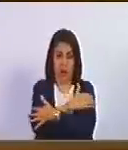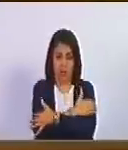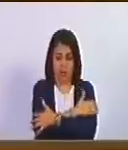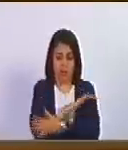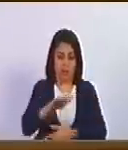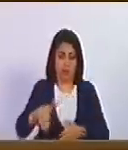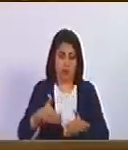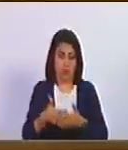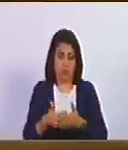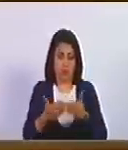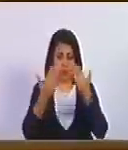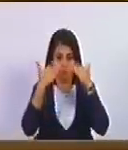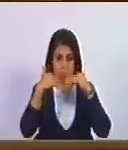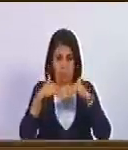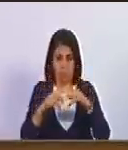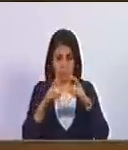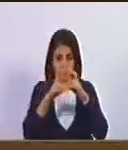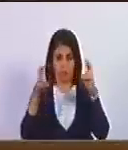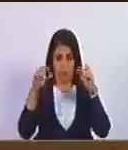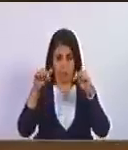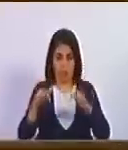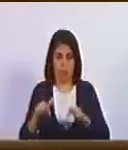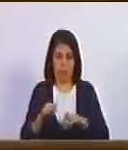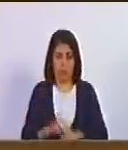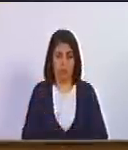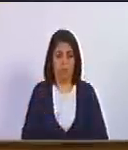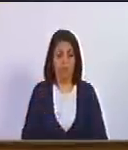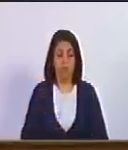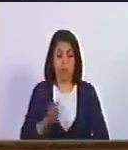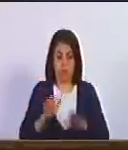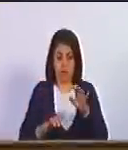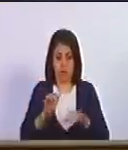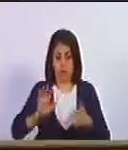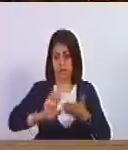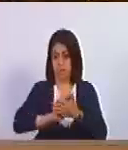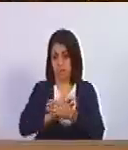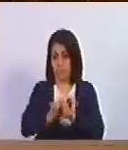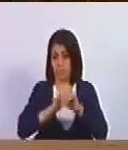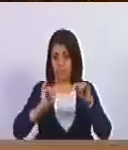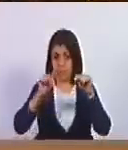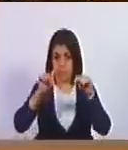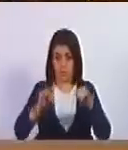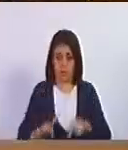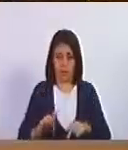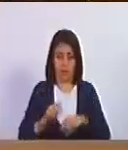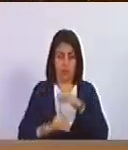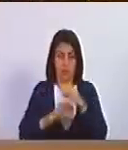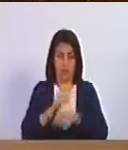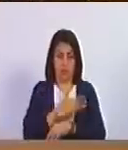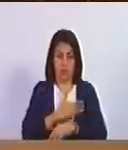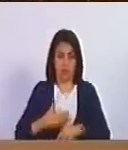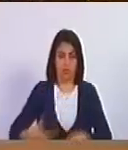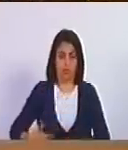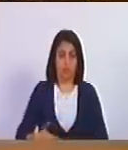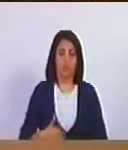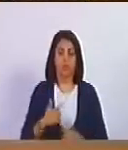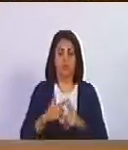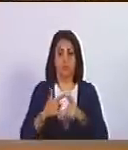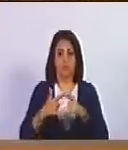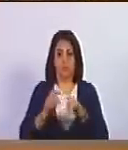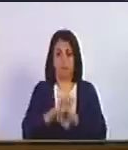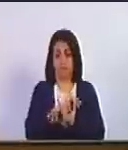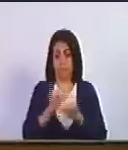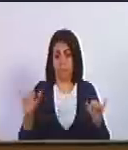y a todos. Siguiente punto del orden del día, ciudadana secretaria. Agotada la agenda del día, ciudadano presidente. En consecuencia,